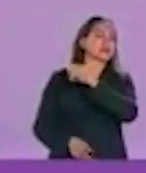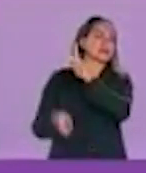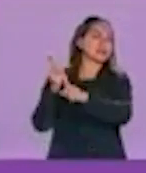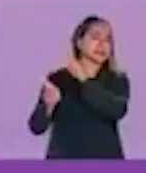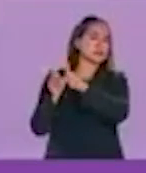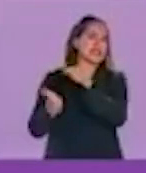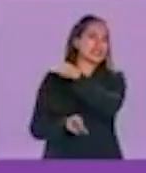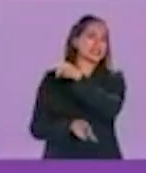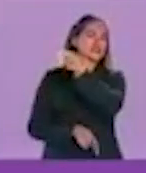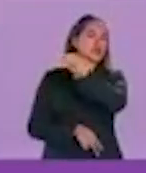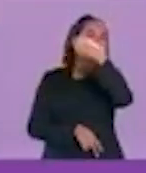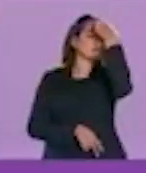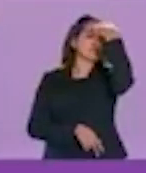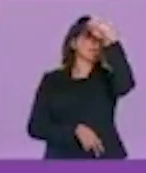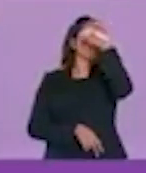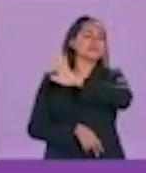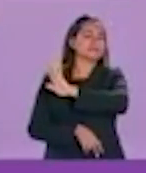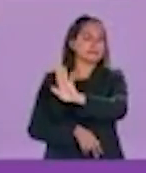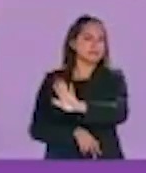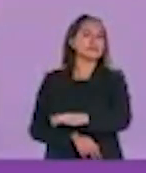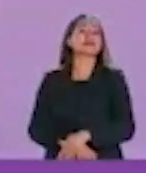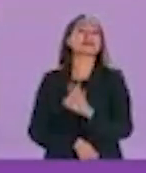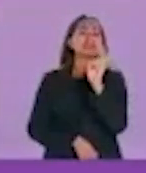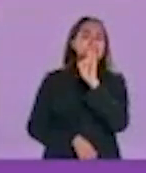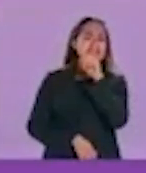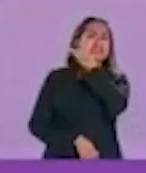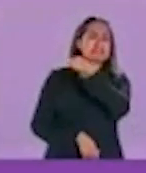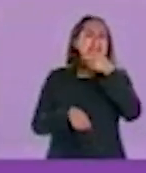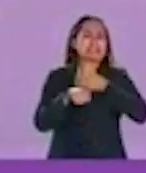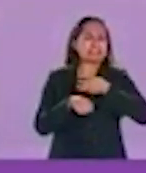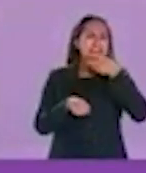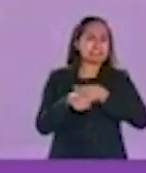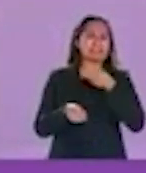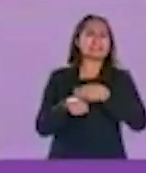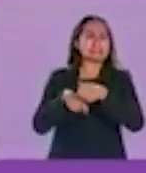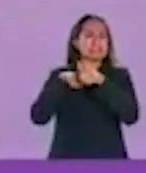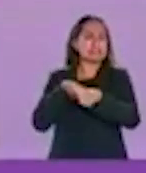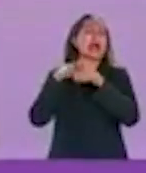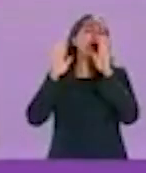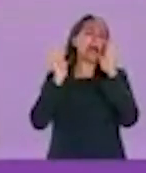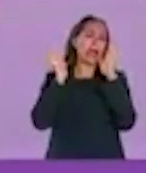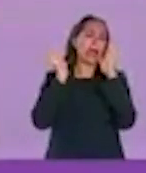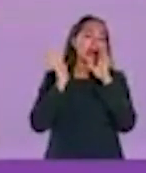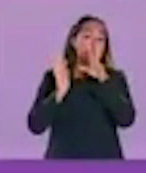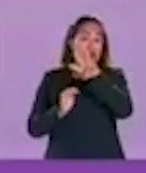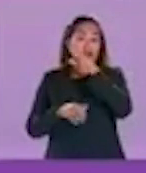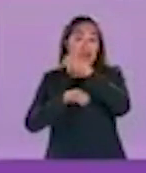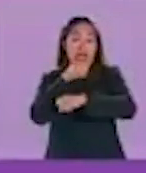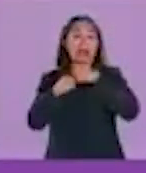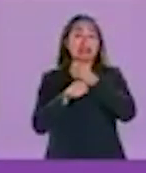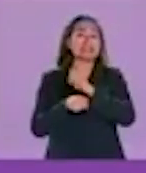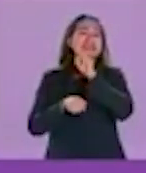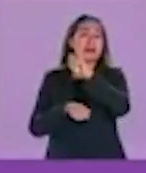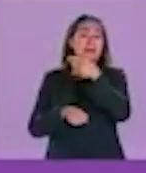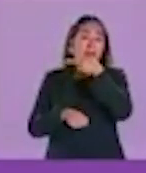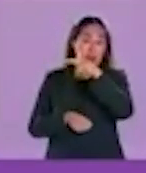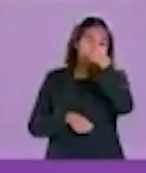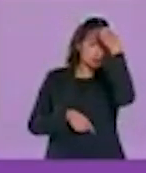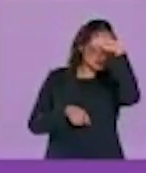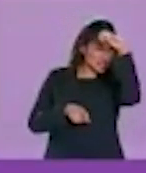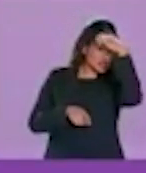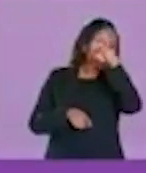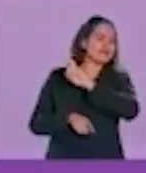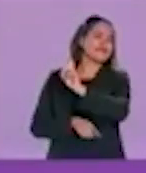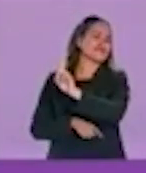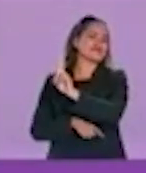experiencia quizás ha sido el más persistente 18 años pero la experiencia no la miden los años luego te platico la anécdota de mi